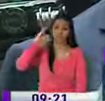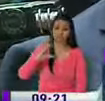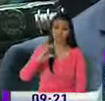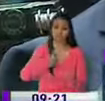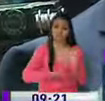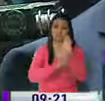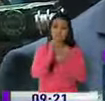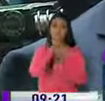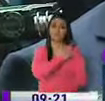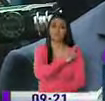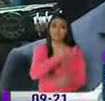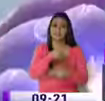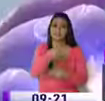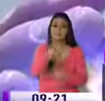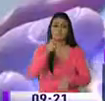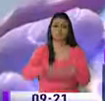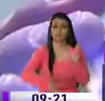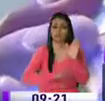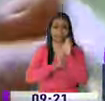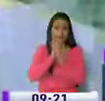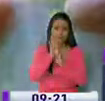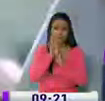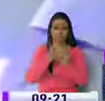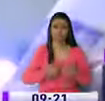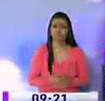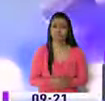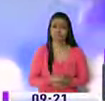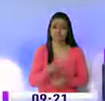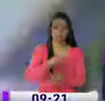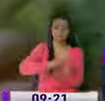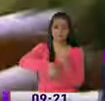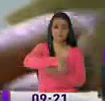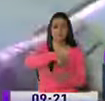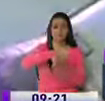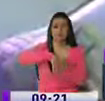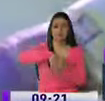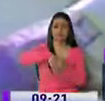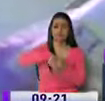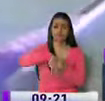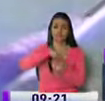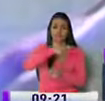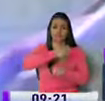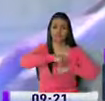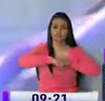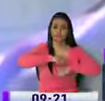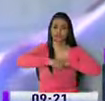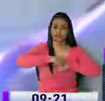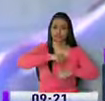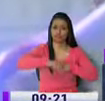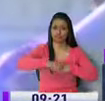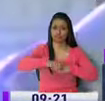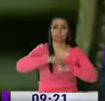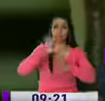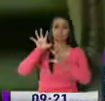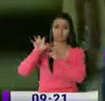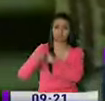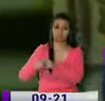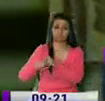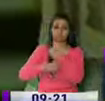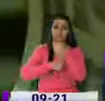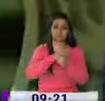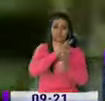las universidades en los próximos años. Y con respecto a la devolución de los fondos de autogestión que estarían retenidos de los